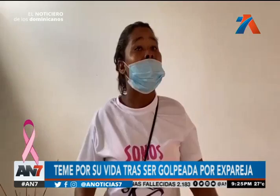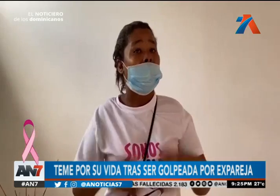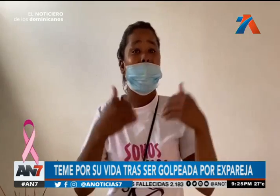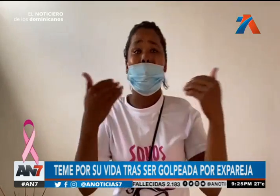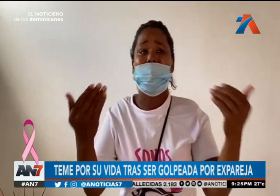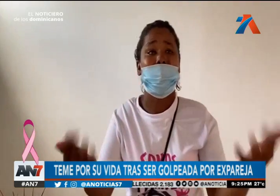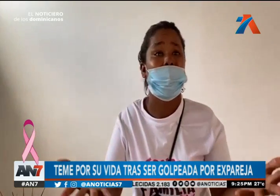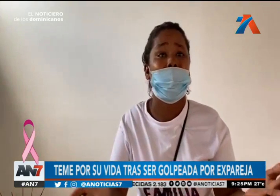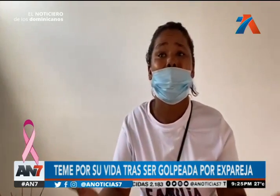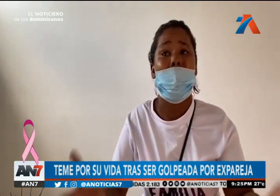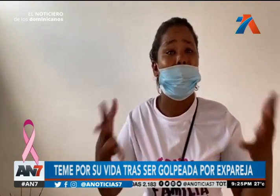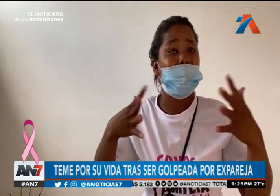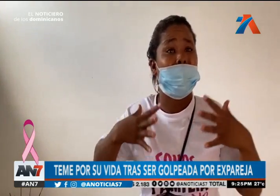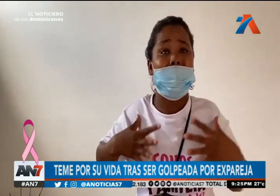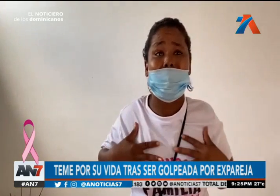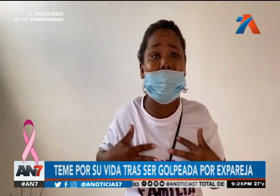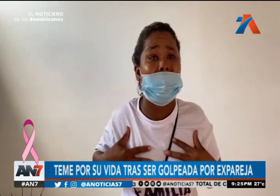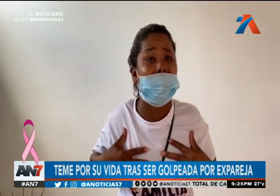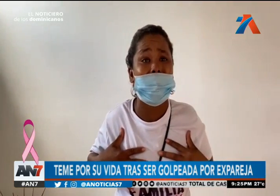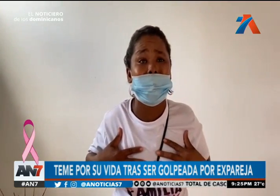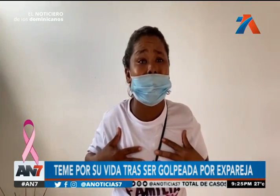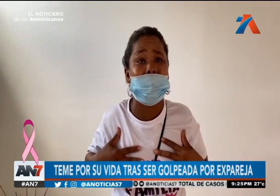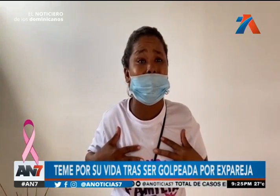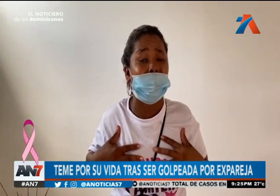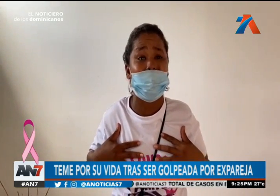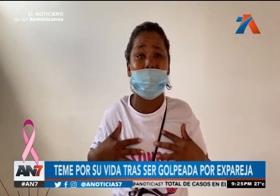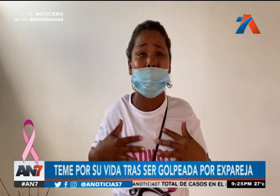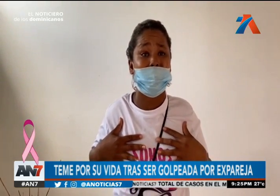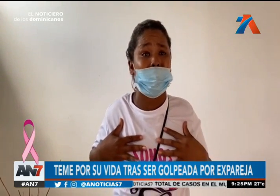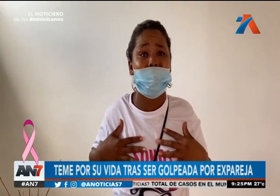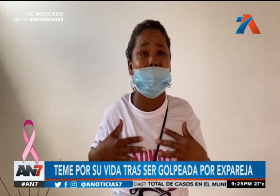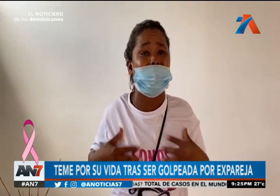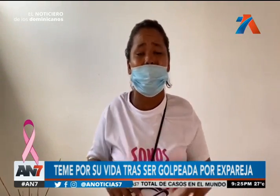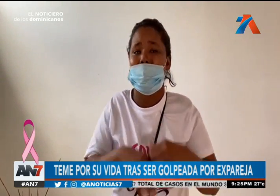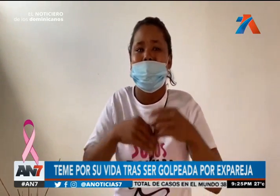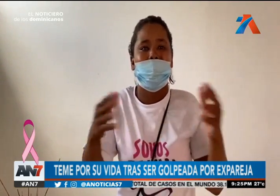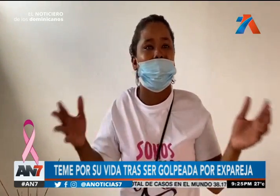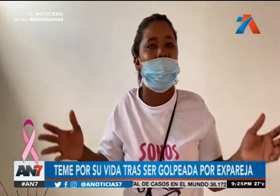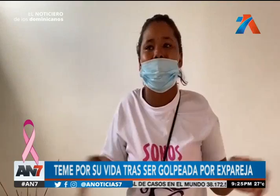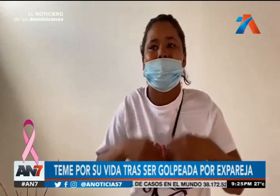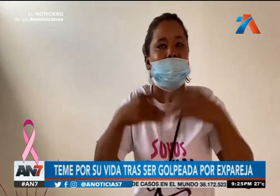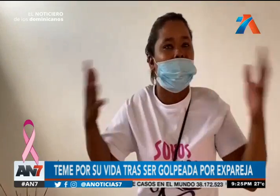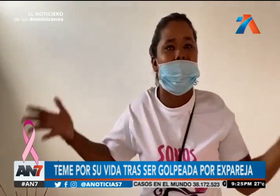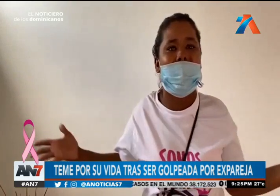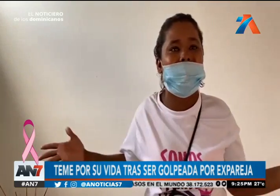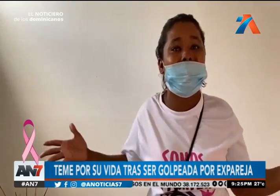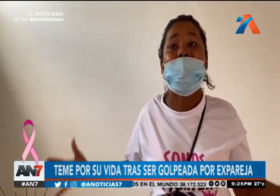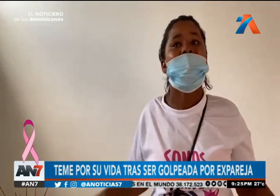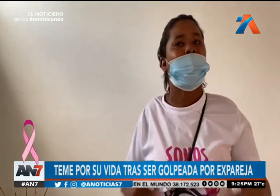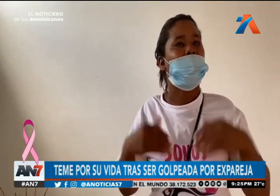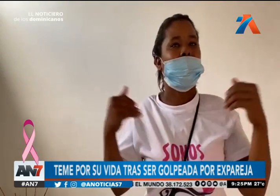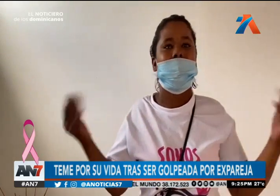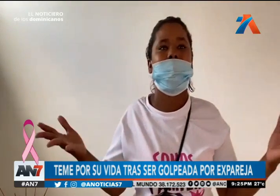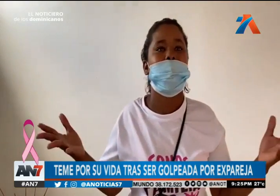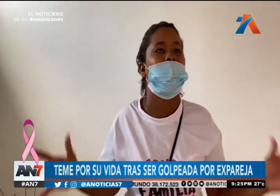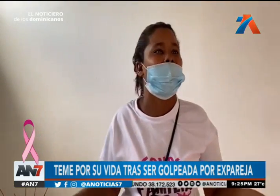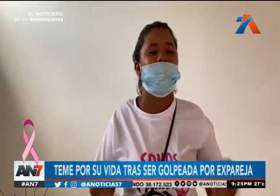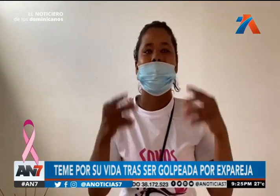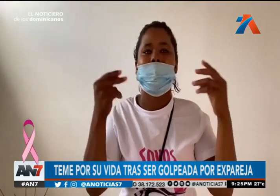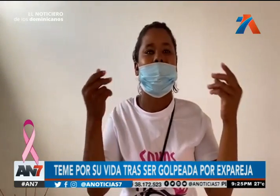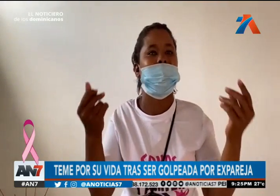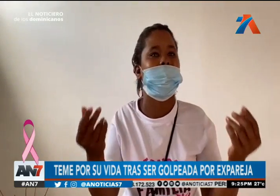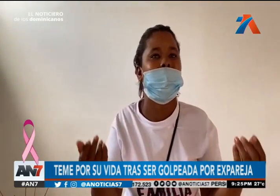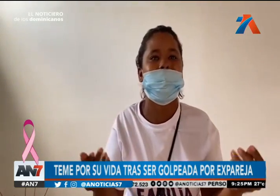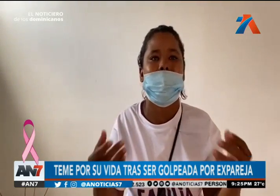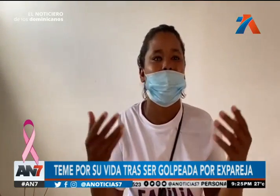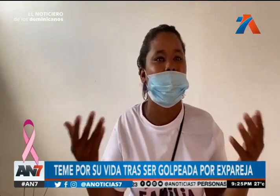algo. Él macheteó a mi pareja. Hace como 5 meses lo macheteó, no hicieron nada. ¿Por qué? Porque él